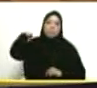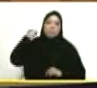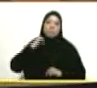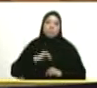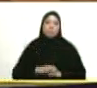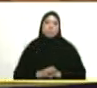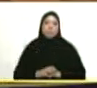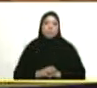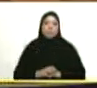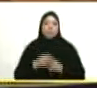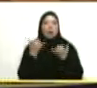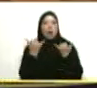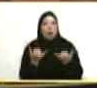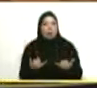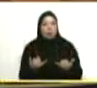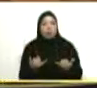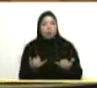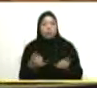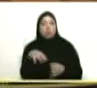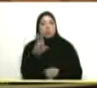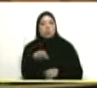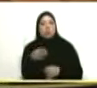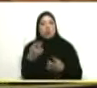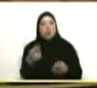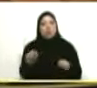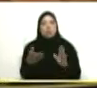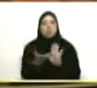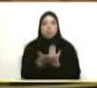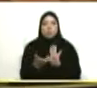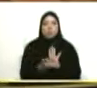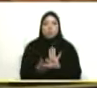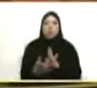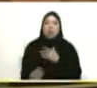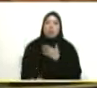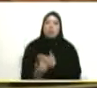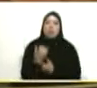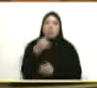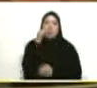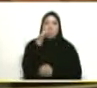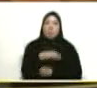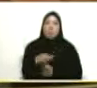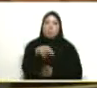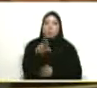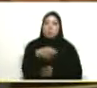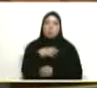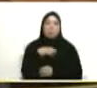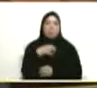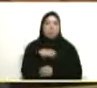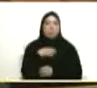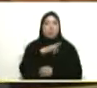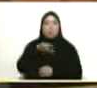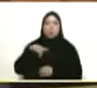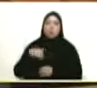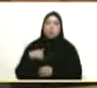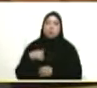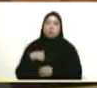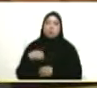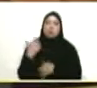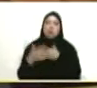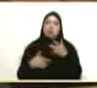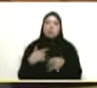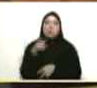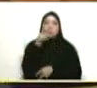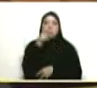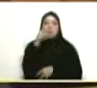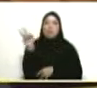Yo les digo, ni sanciones ni violencia no podrán con nosotros, no podrán con